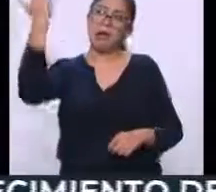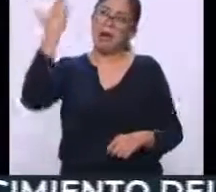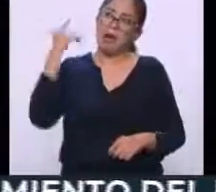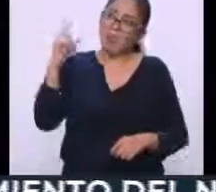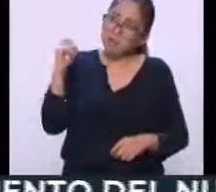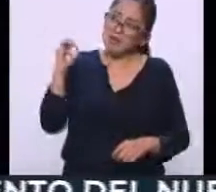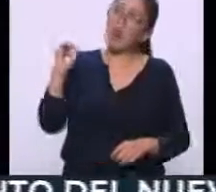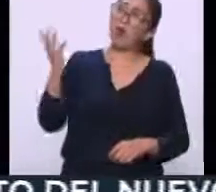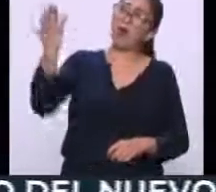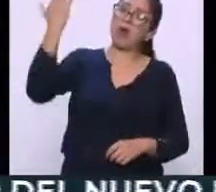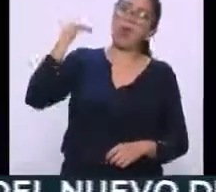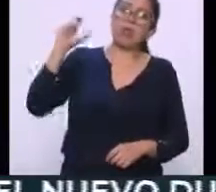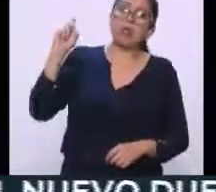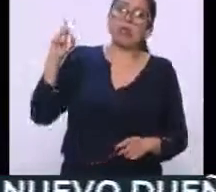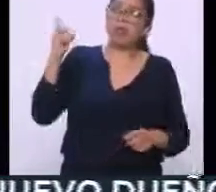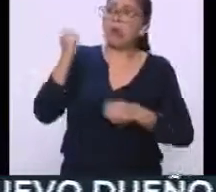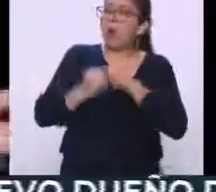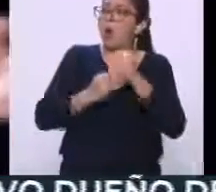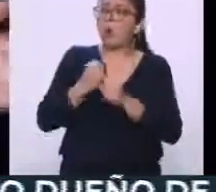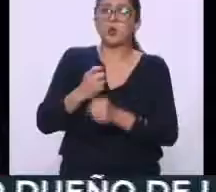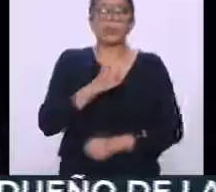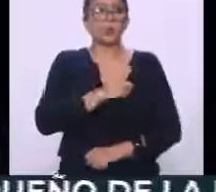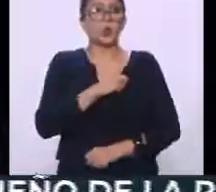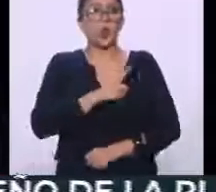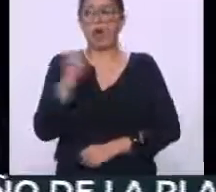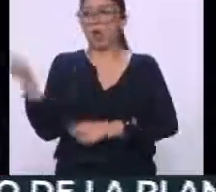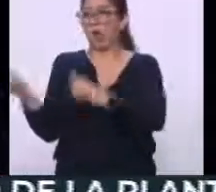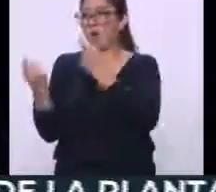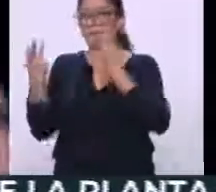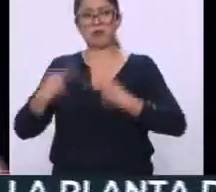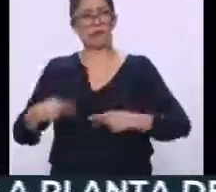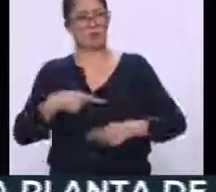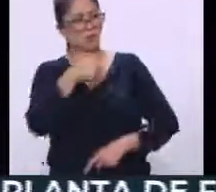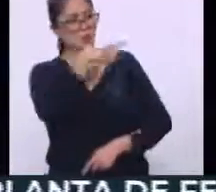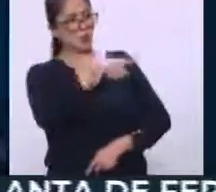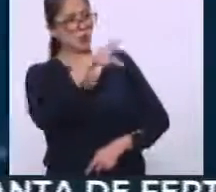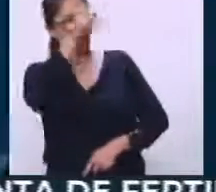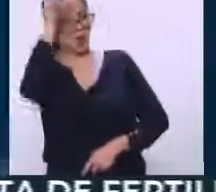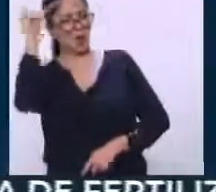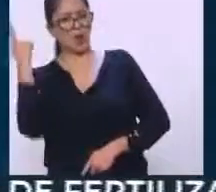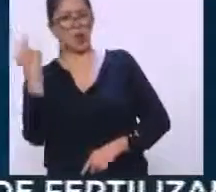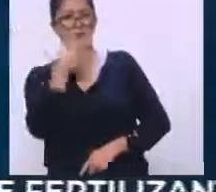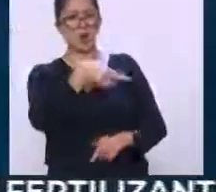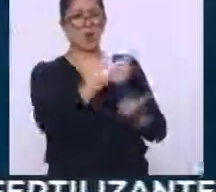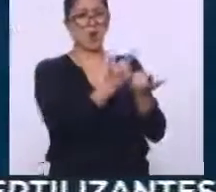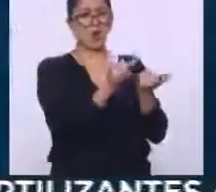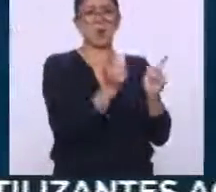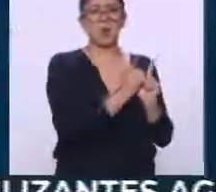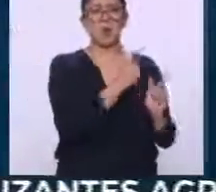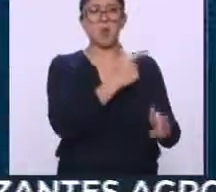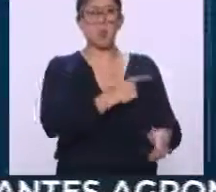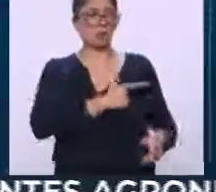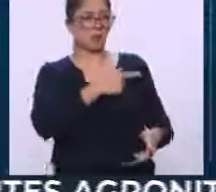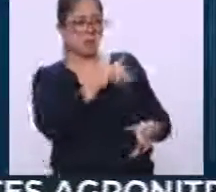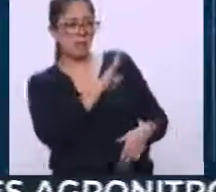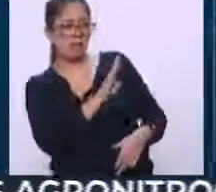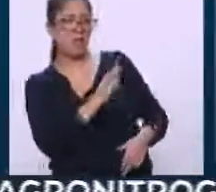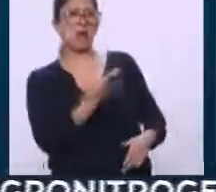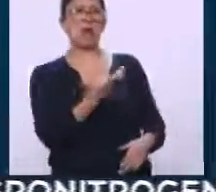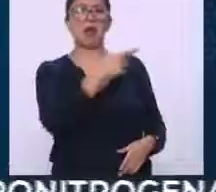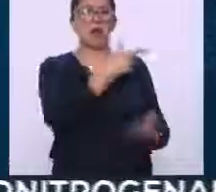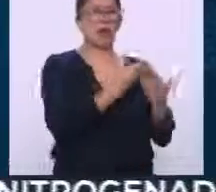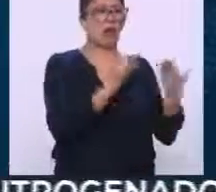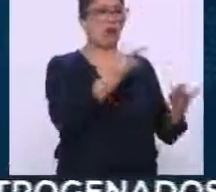donde estaban solas y donde, como ella dice, no eran las loquitas, las marihuanas, las abortistas, Y hoy pues es una ciudad donde